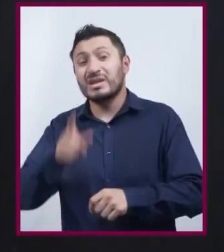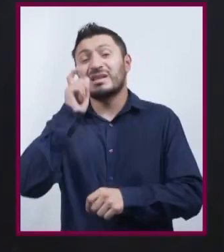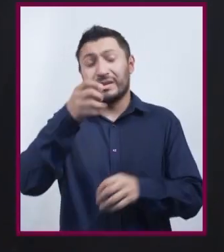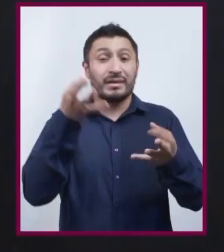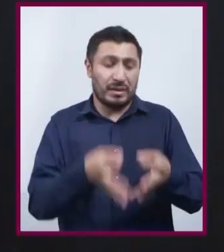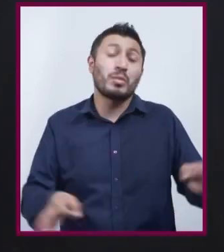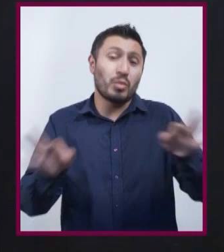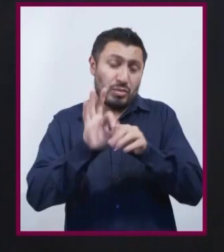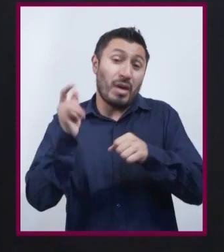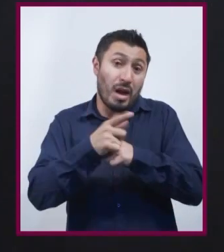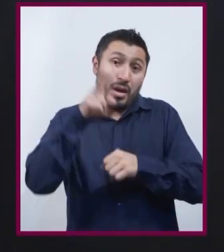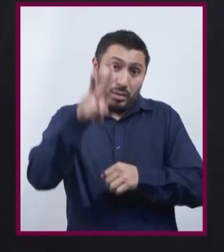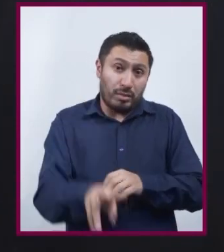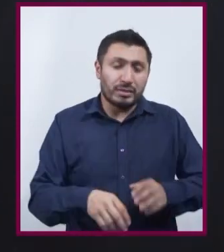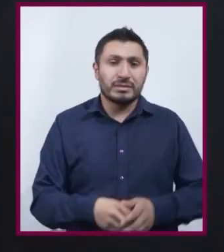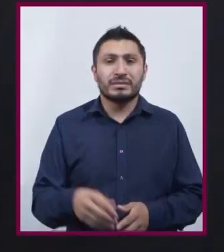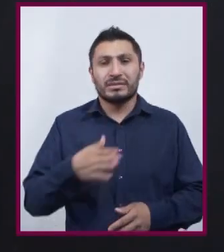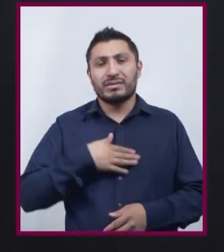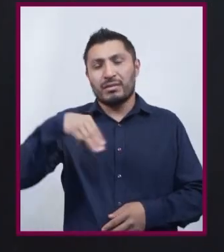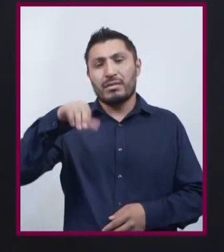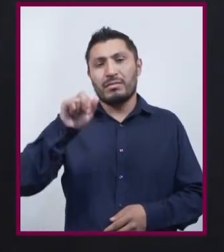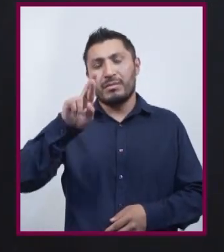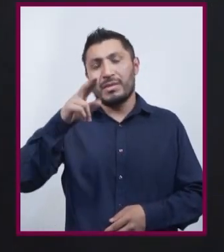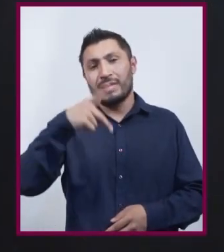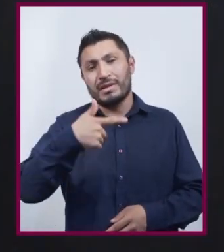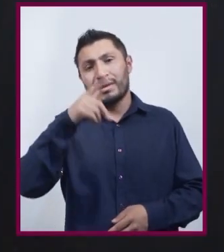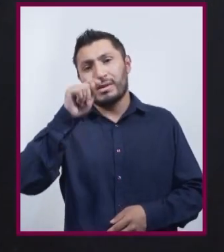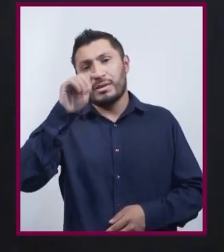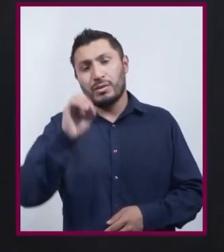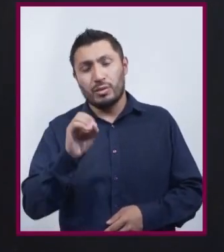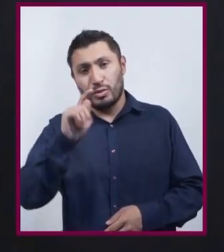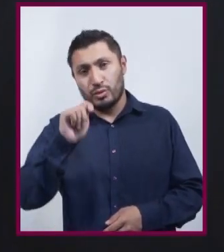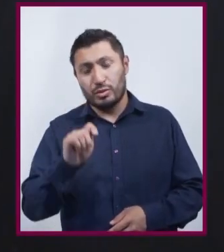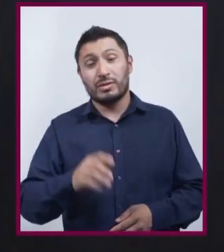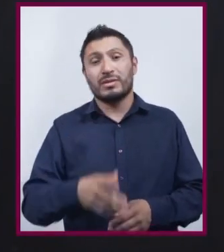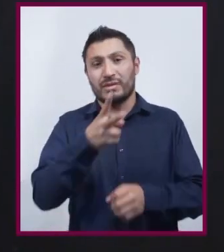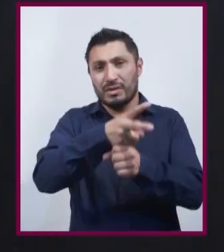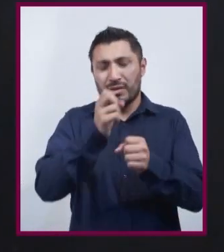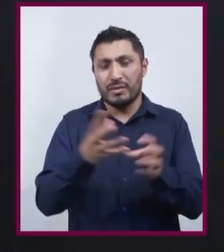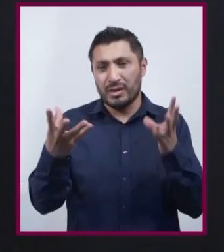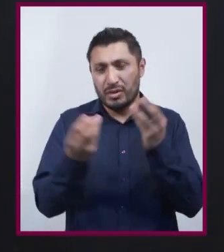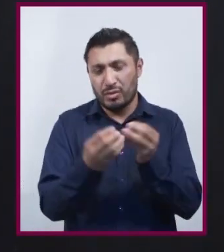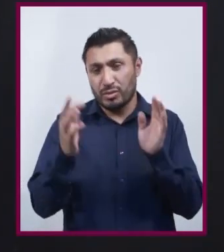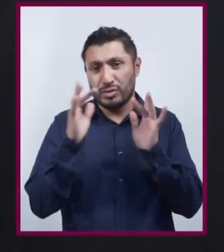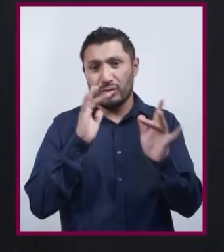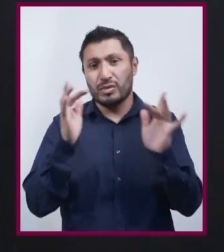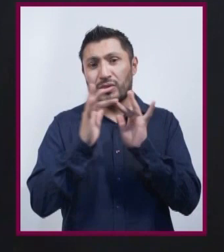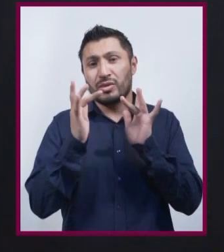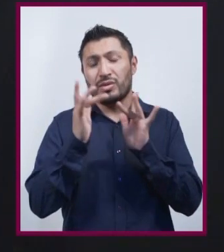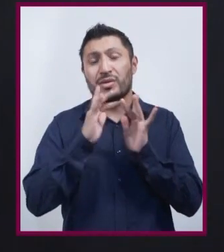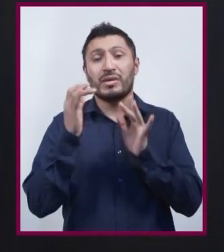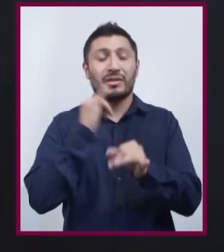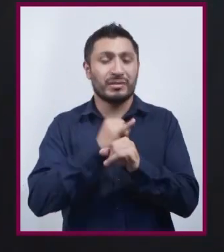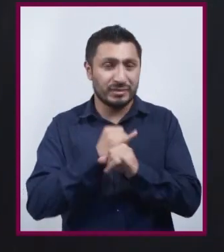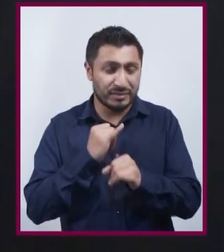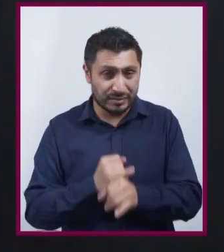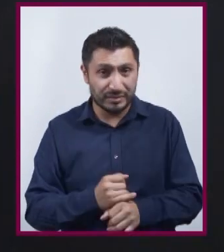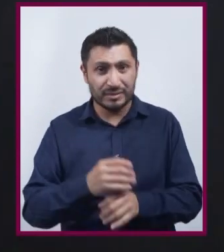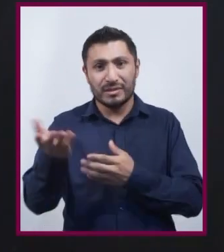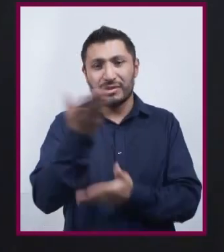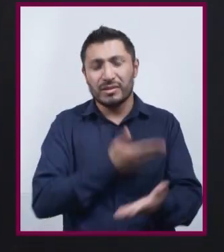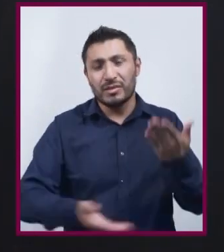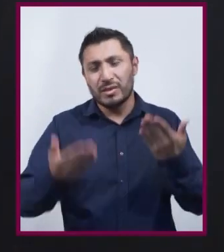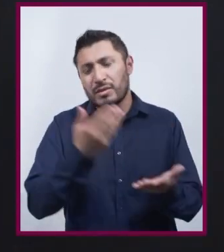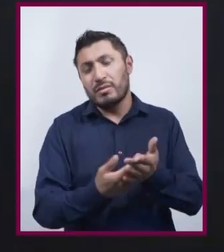crees? Yo soy Margot Cortázar y te invito a que estemos en contacto a través de nuestras redes sociales. Compártenos